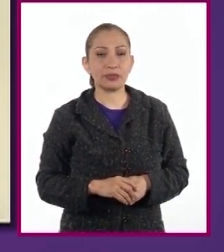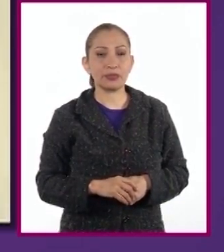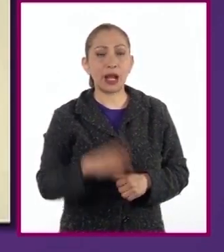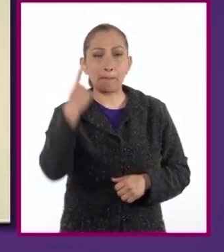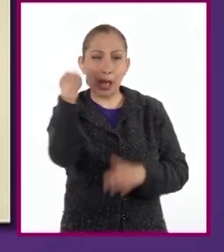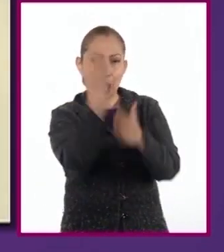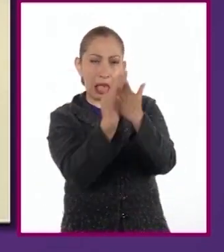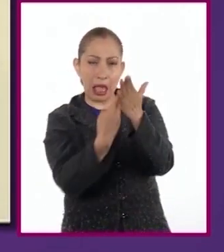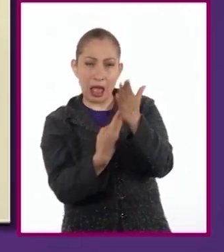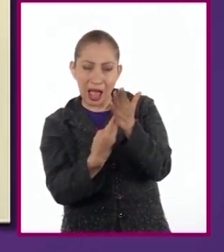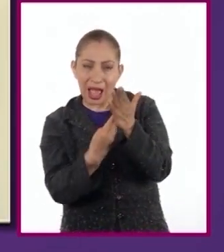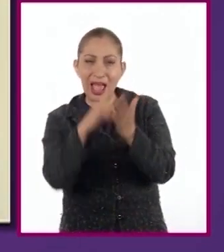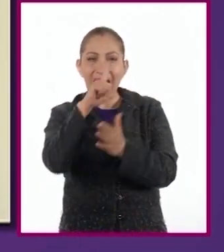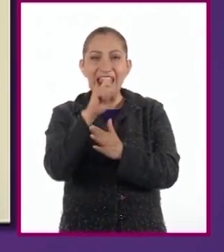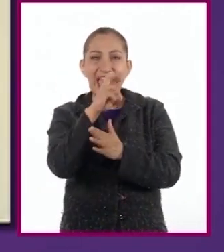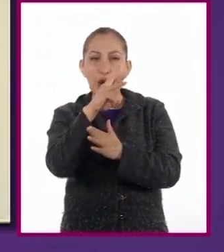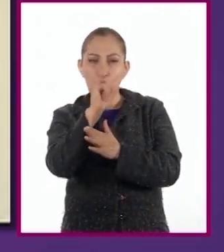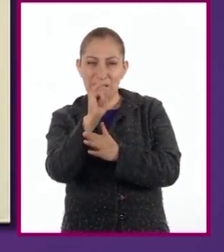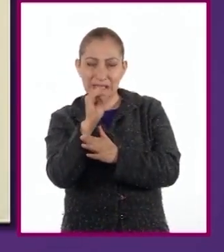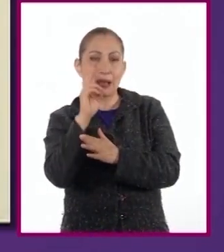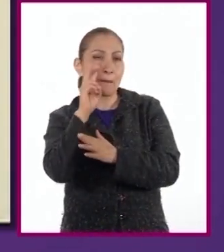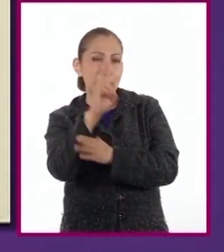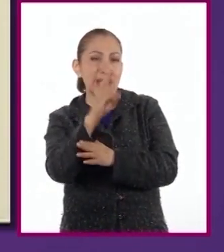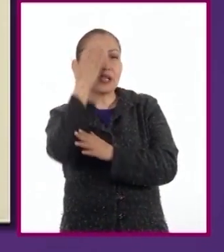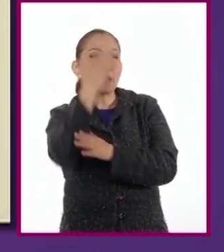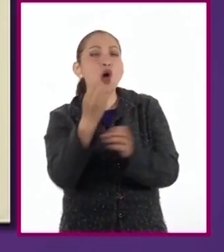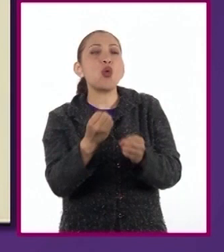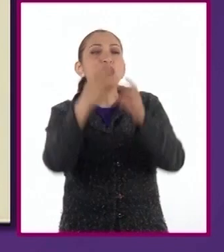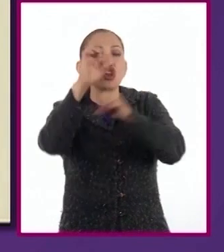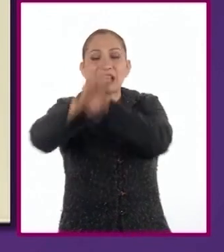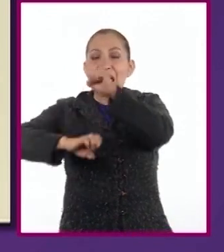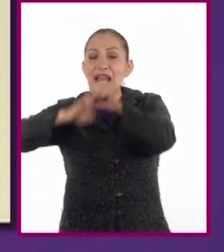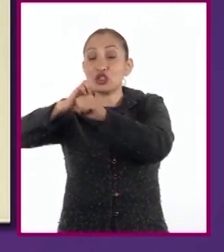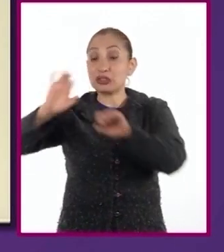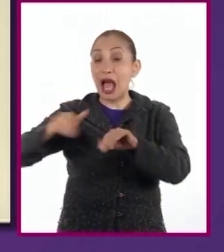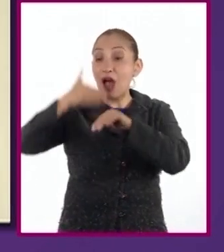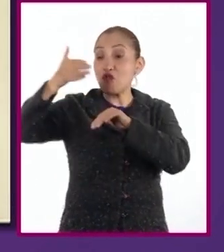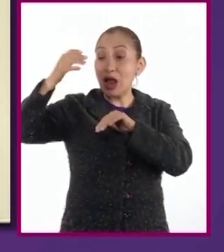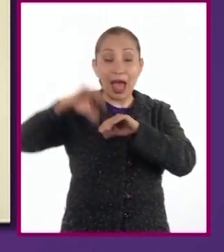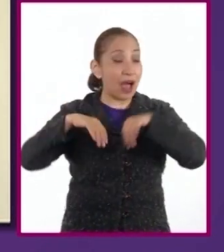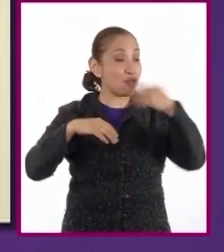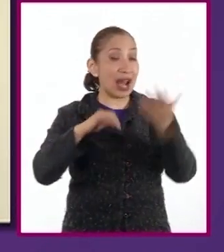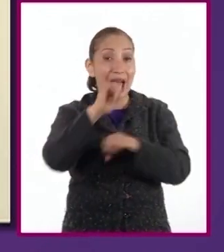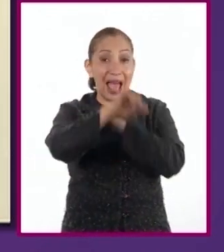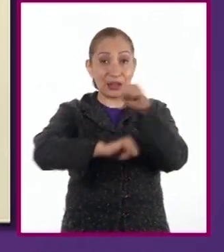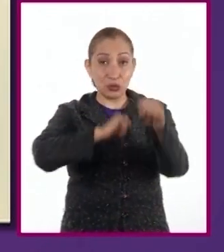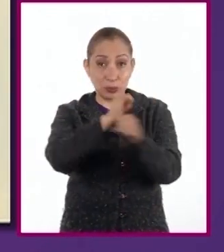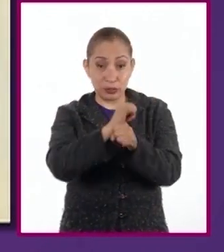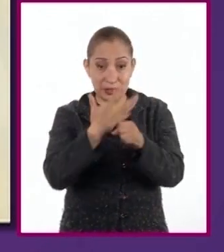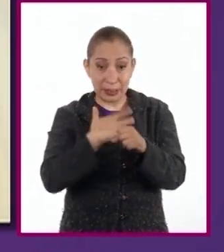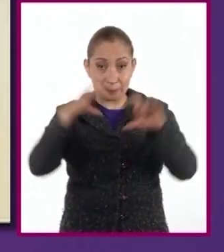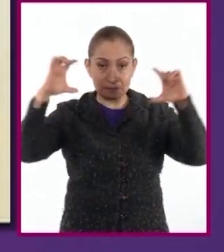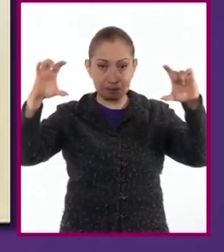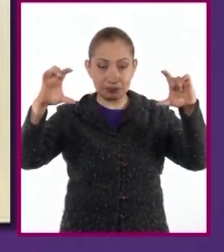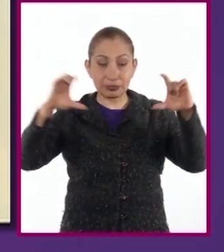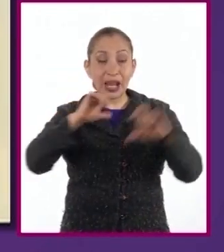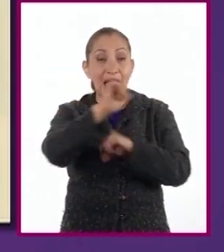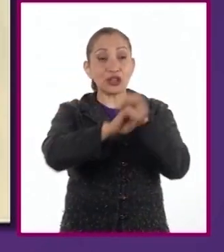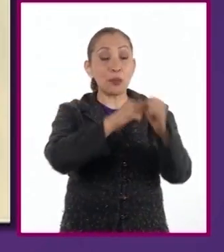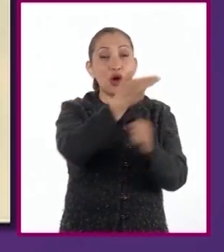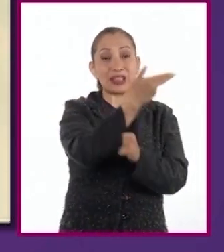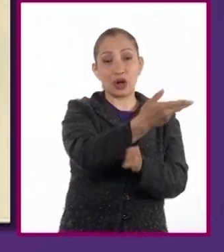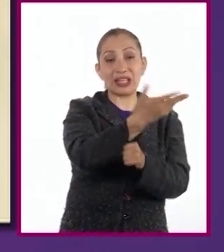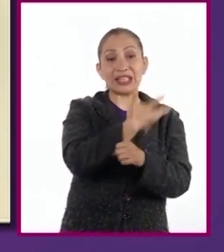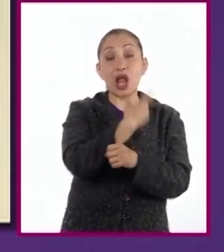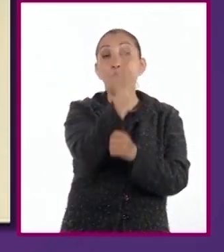Para dibujar los diagramas de Lewis, necesitamos saber cuántos electrones externos tiene el átomo. El átomo de